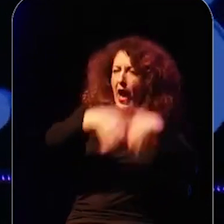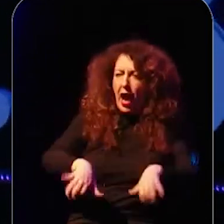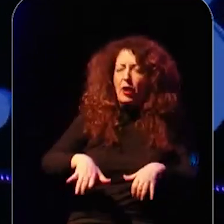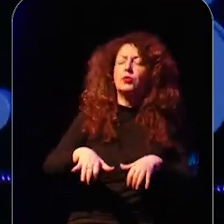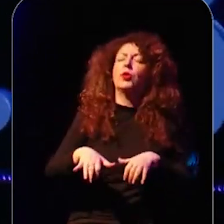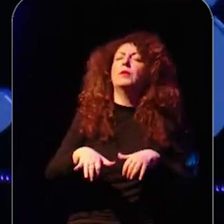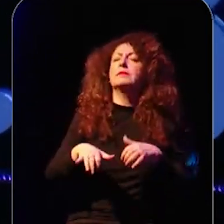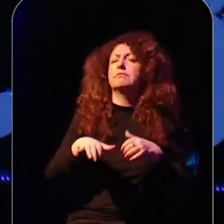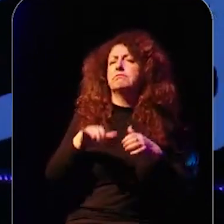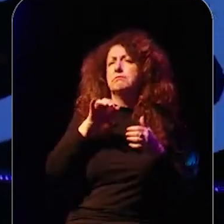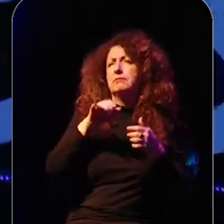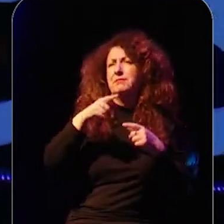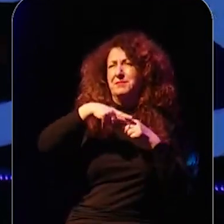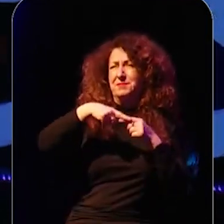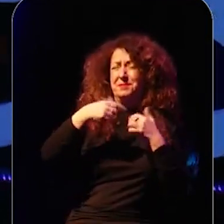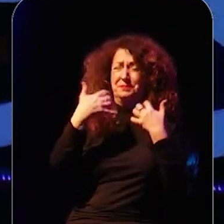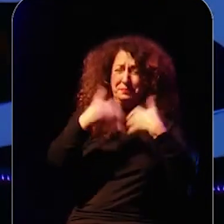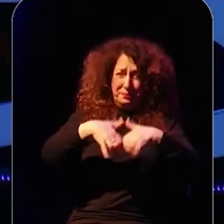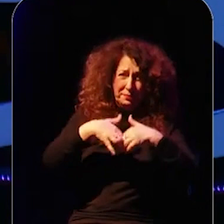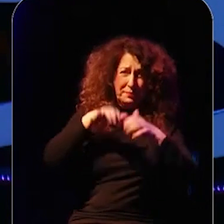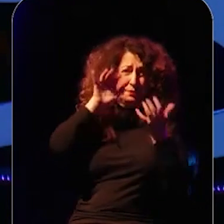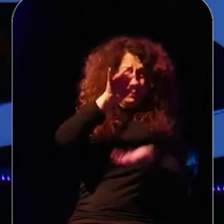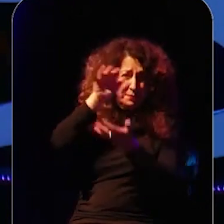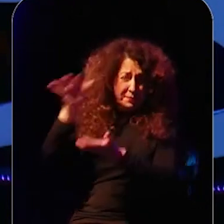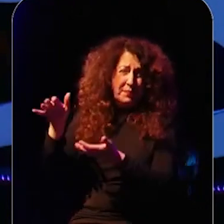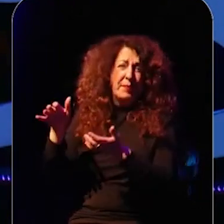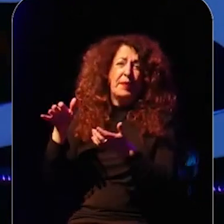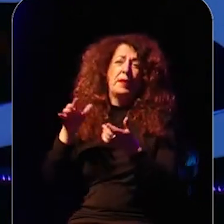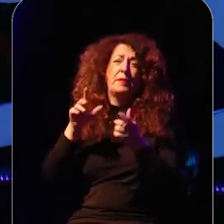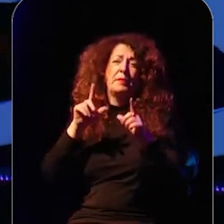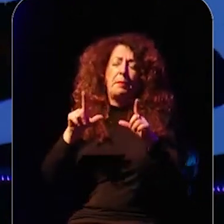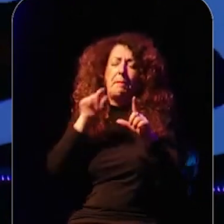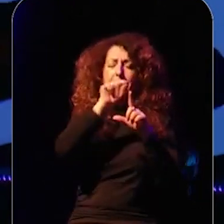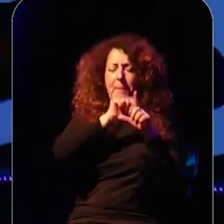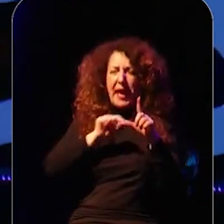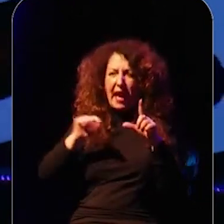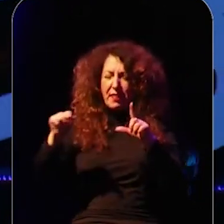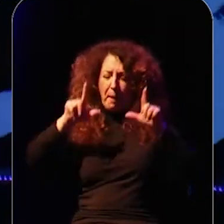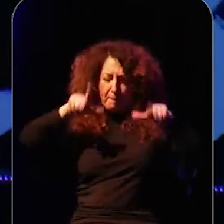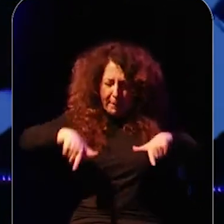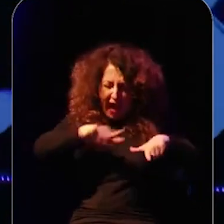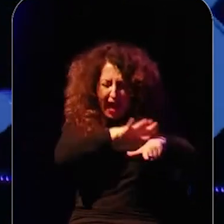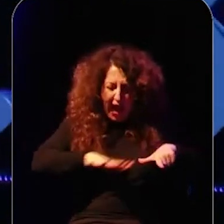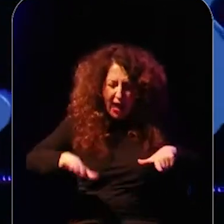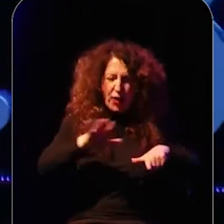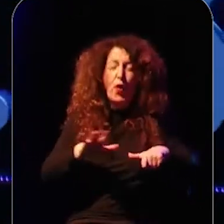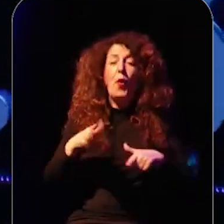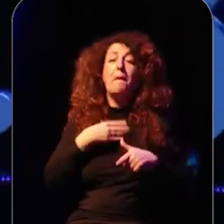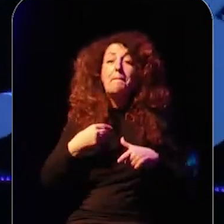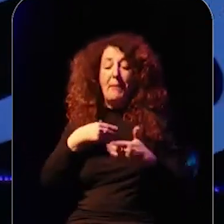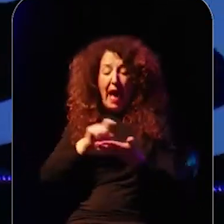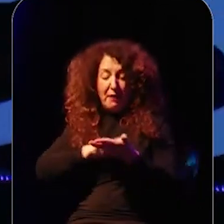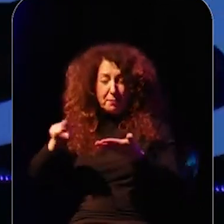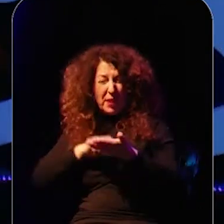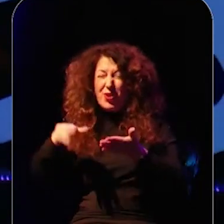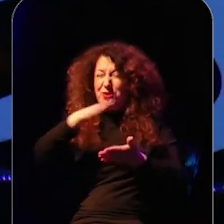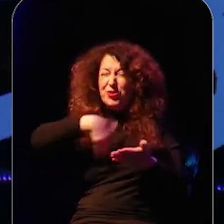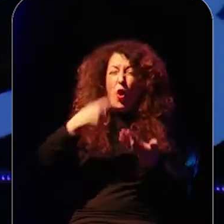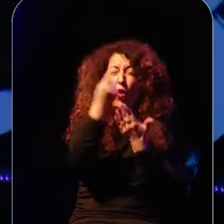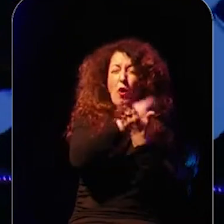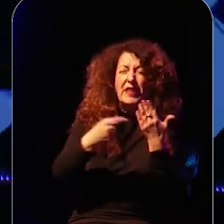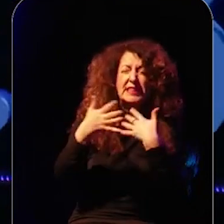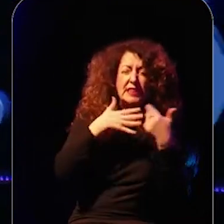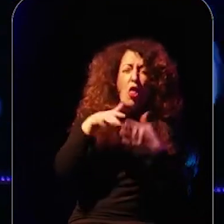la logística, los planos en cada palet, dónde iban las piezas, un folio que imprimían y lo pegaban, también se había diseñado desde Zaragoza, todo de